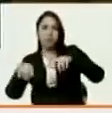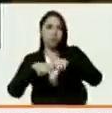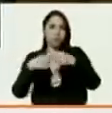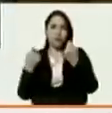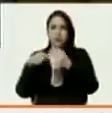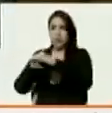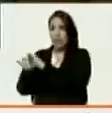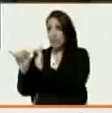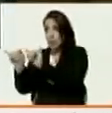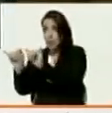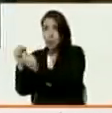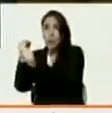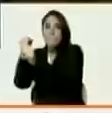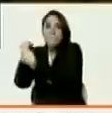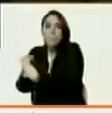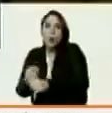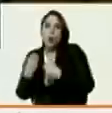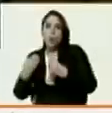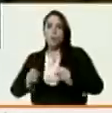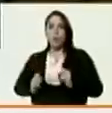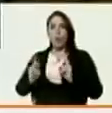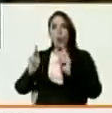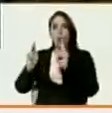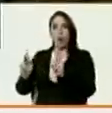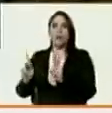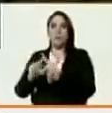allí esperando su oportunidad.